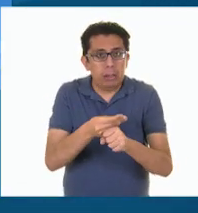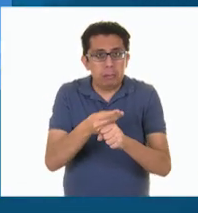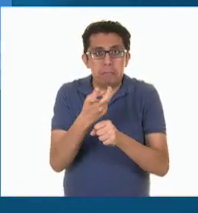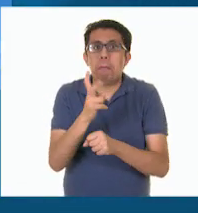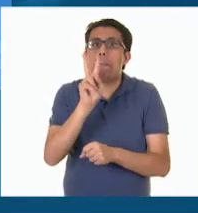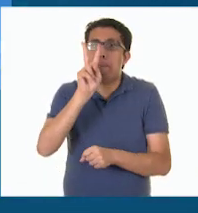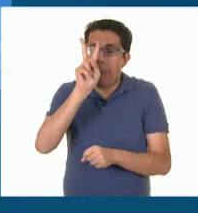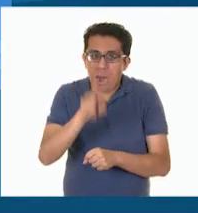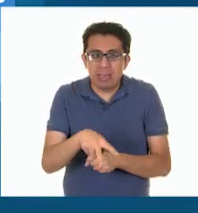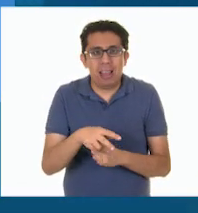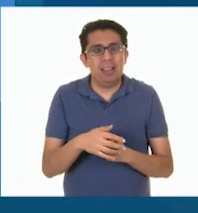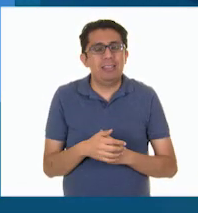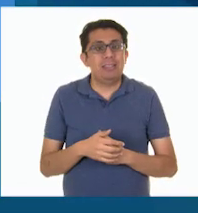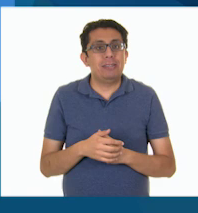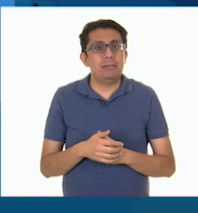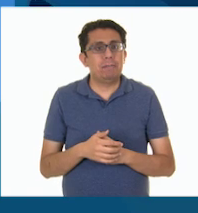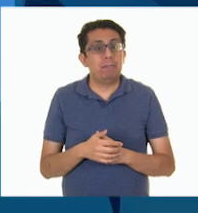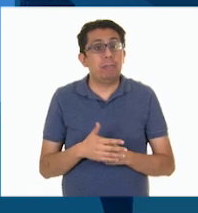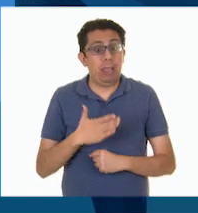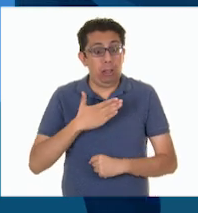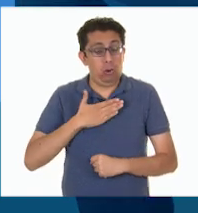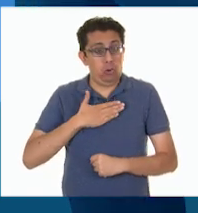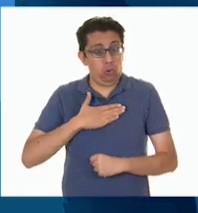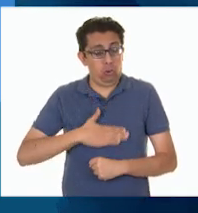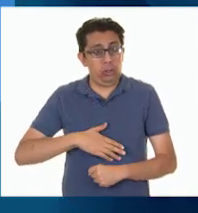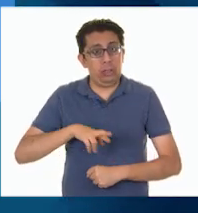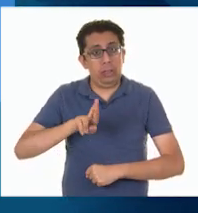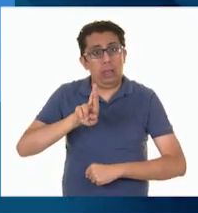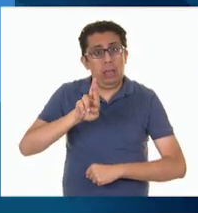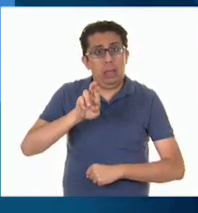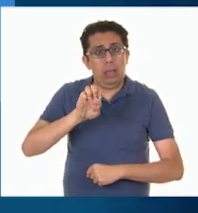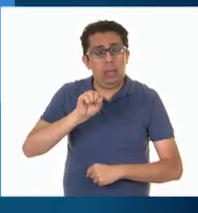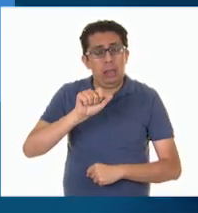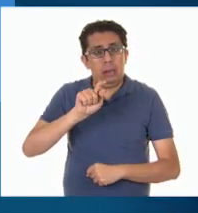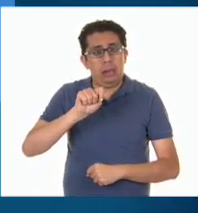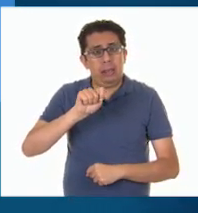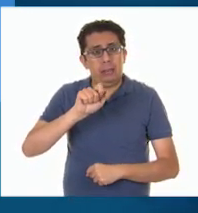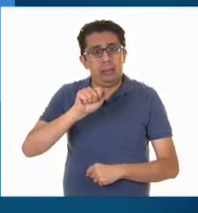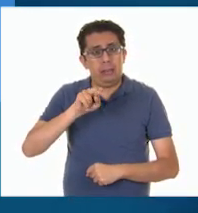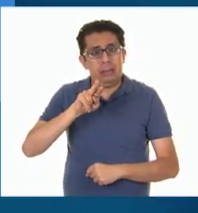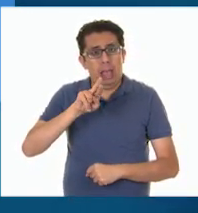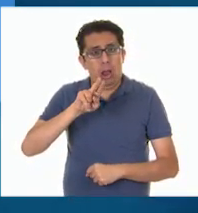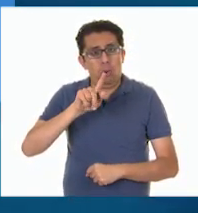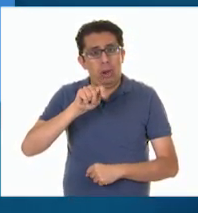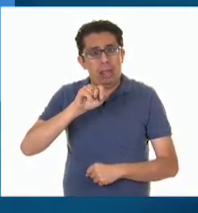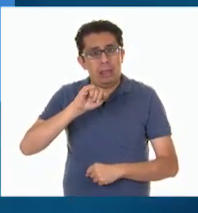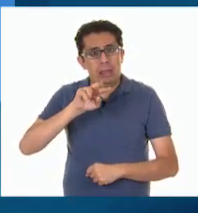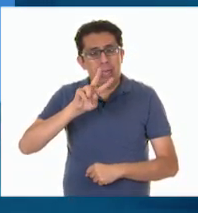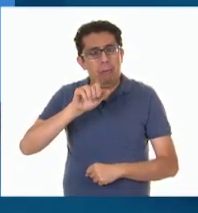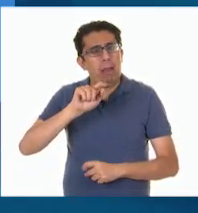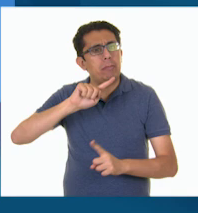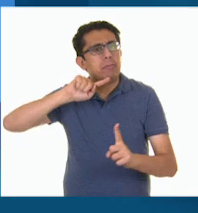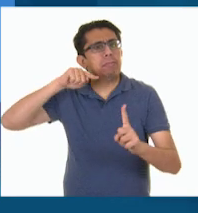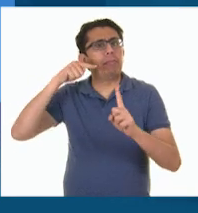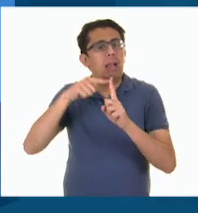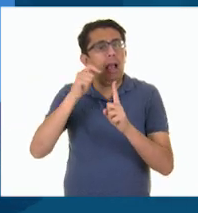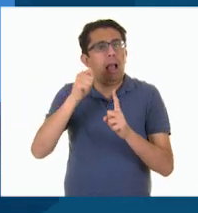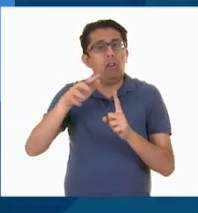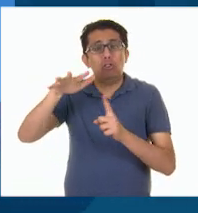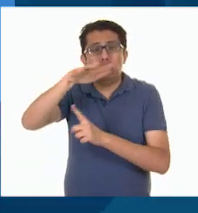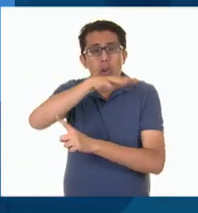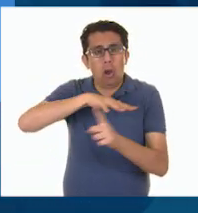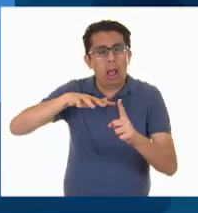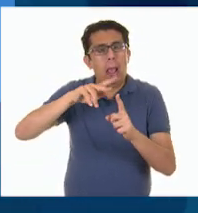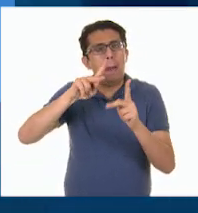correcto. Muy bien. La justicia restaurativa se enfoca en el restablecimiento de la paz y el bienestar social mediante el